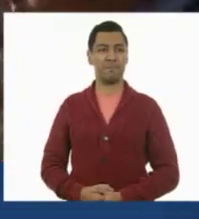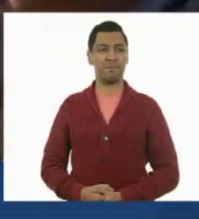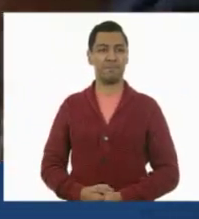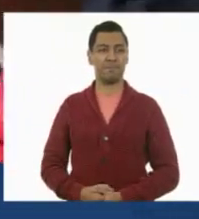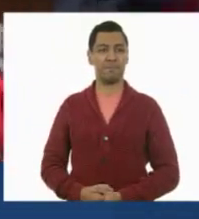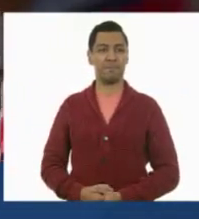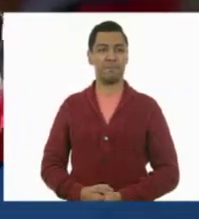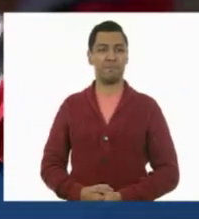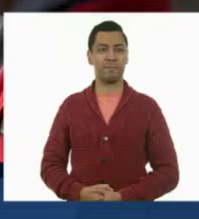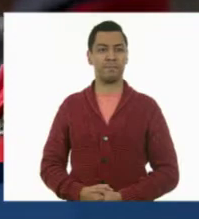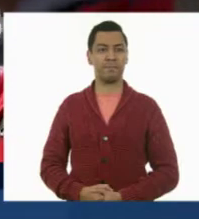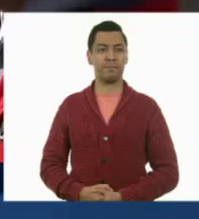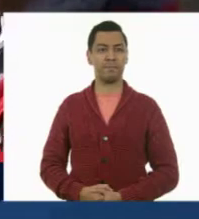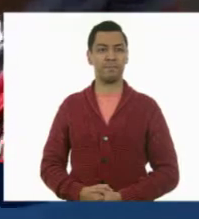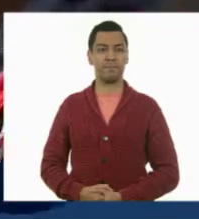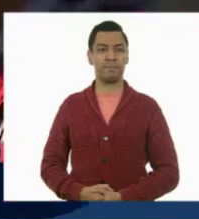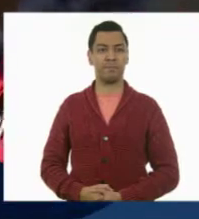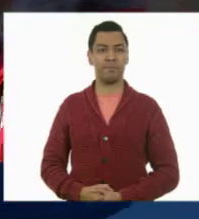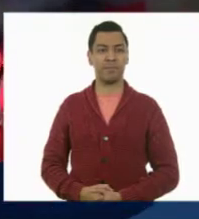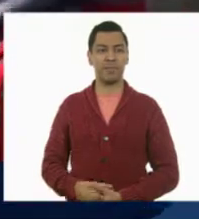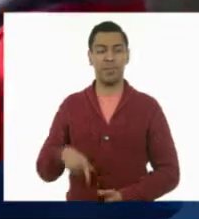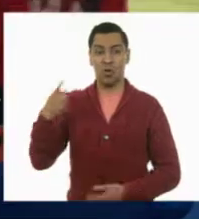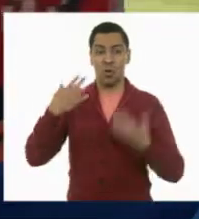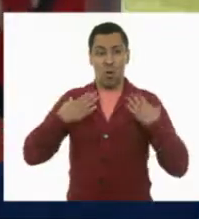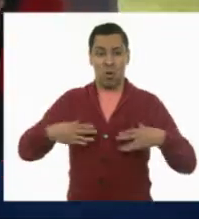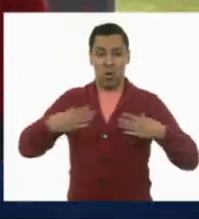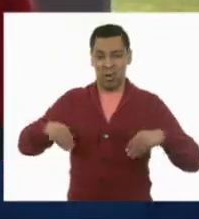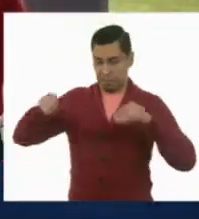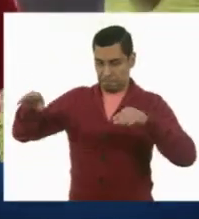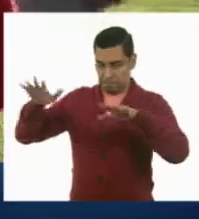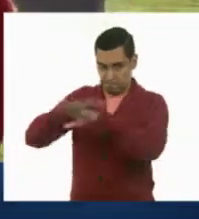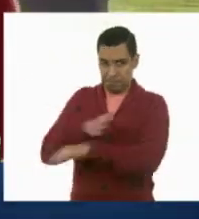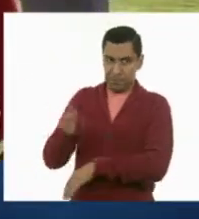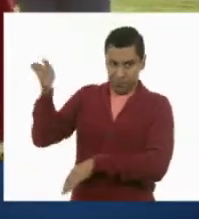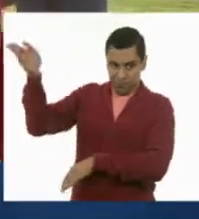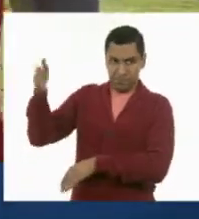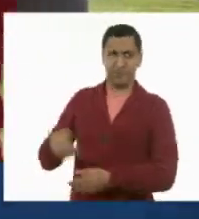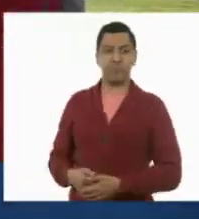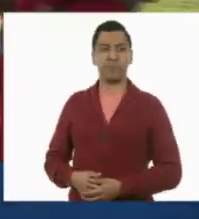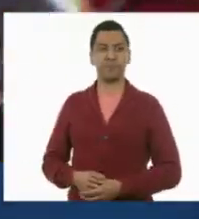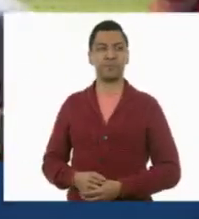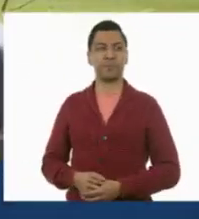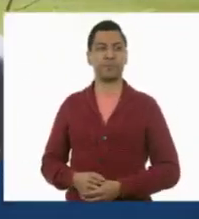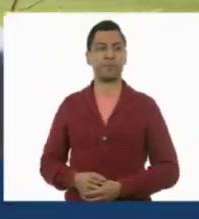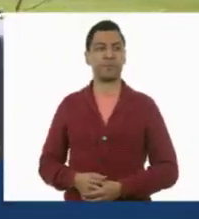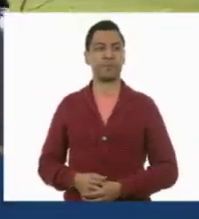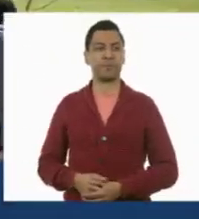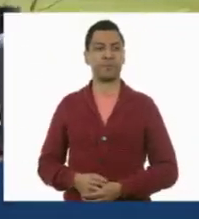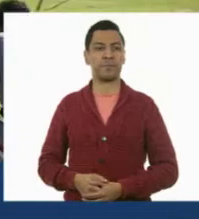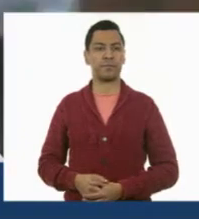A ver. Esta es tu casaca. Vete a cambiar. Allá está el vestidor. Vamos. Sí.